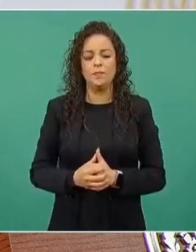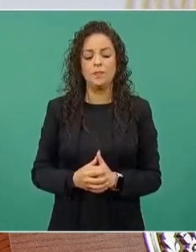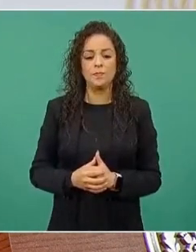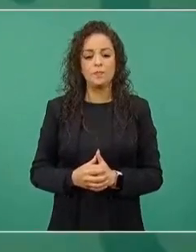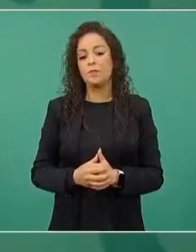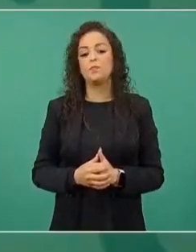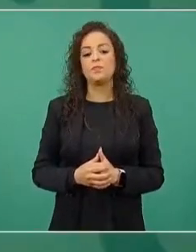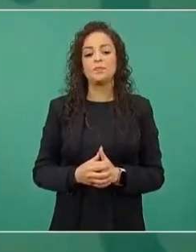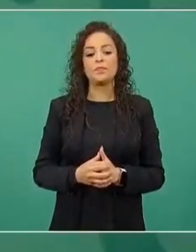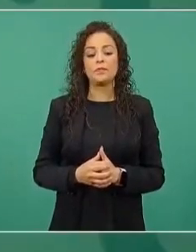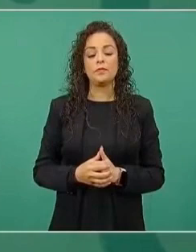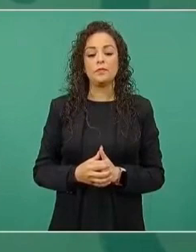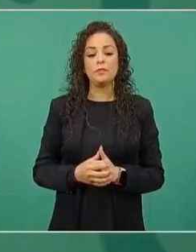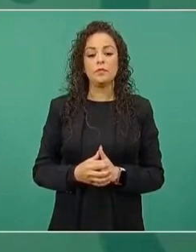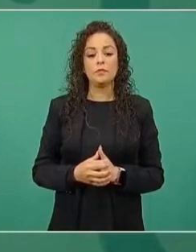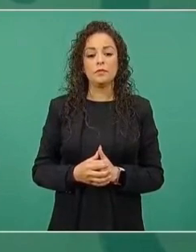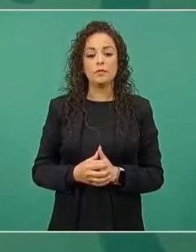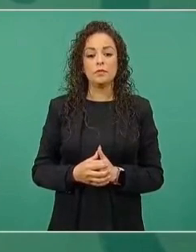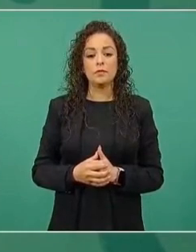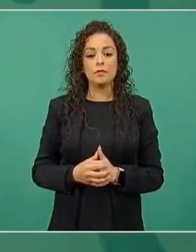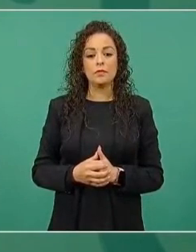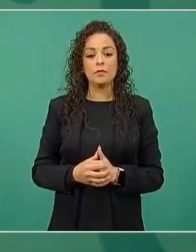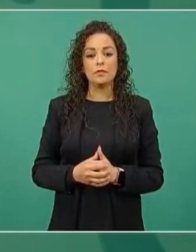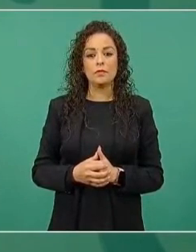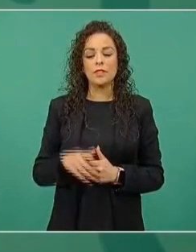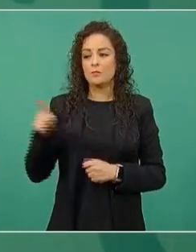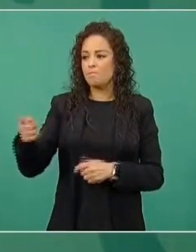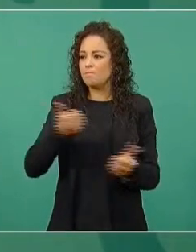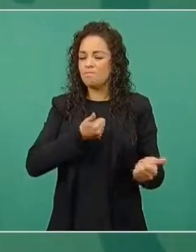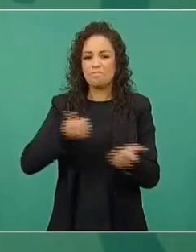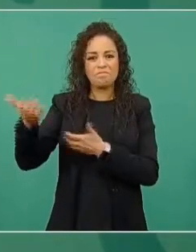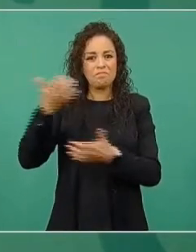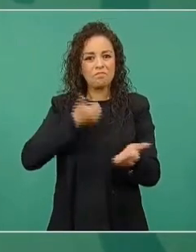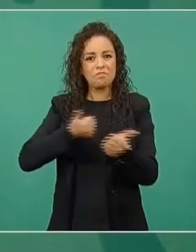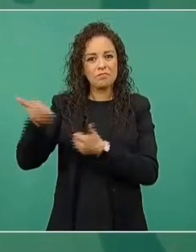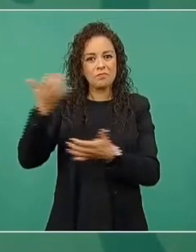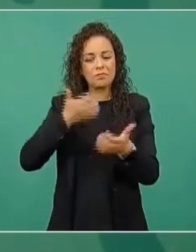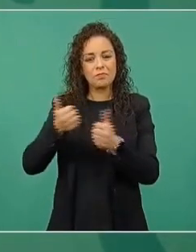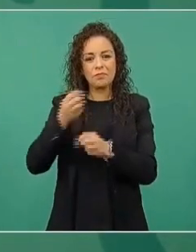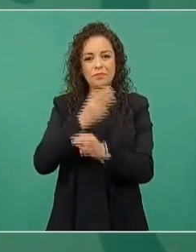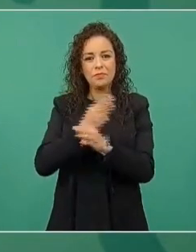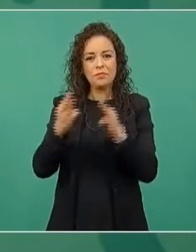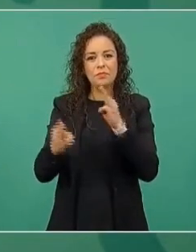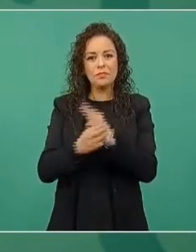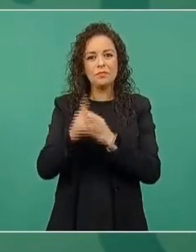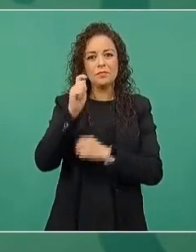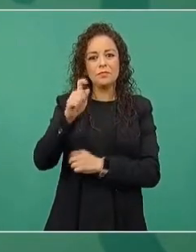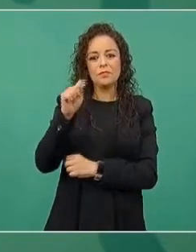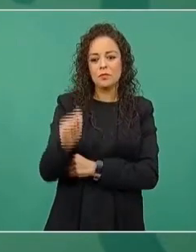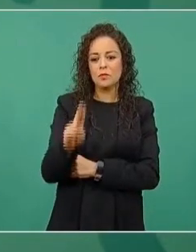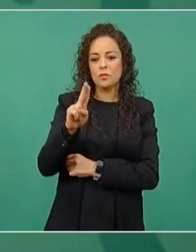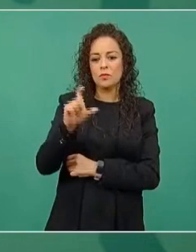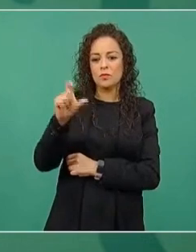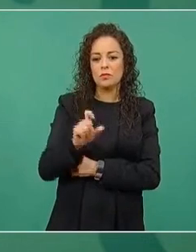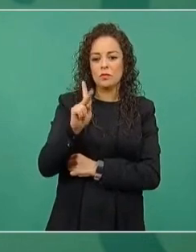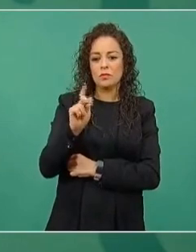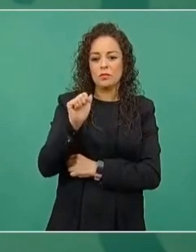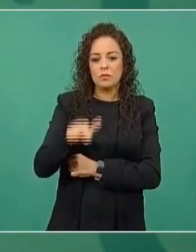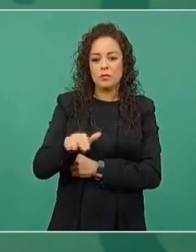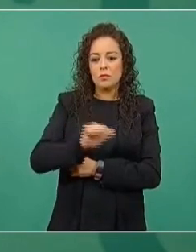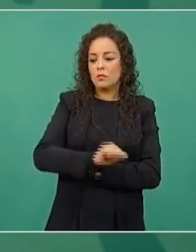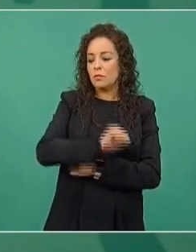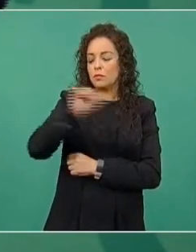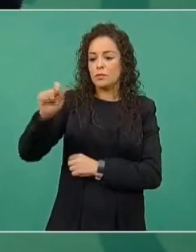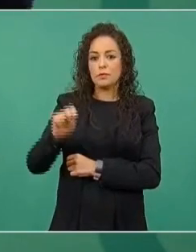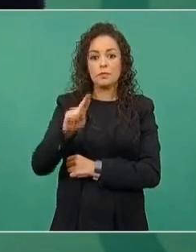cuando trasladaron esos equipos de Tuxpan a Tula,